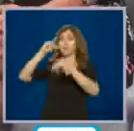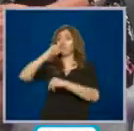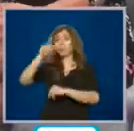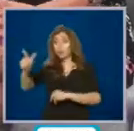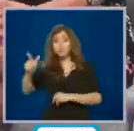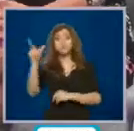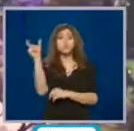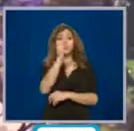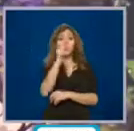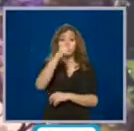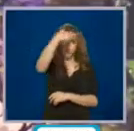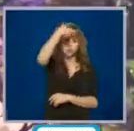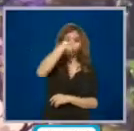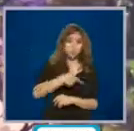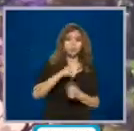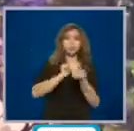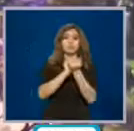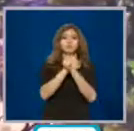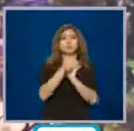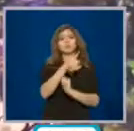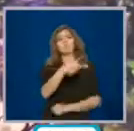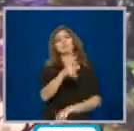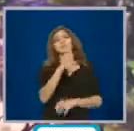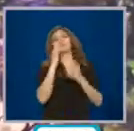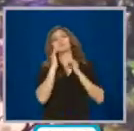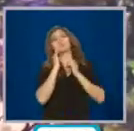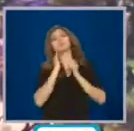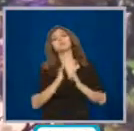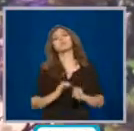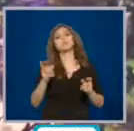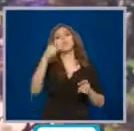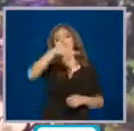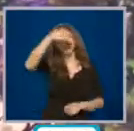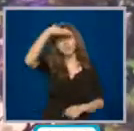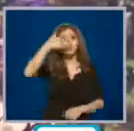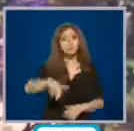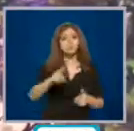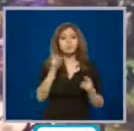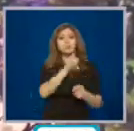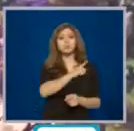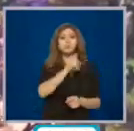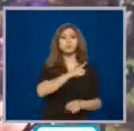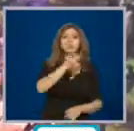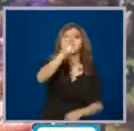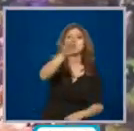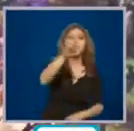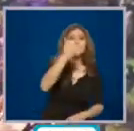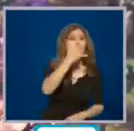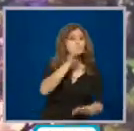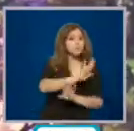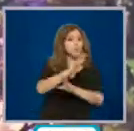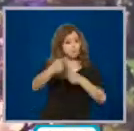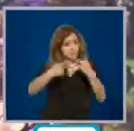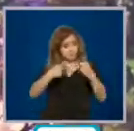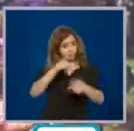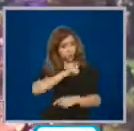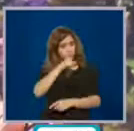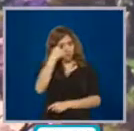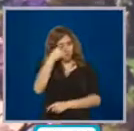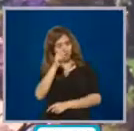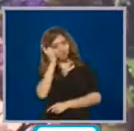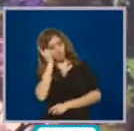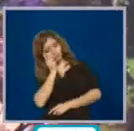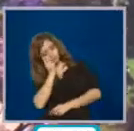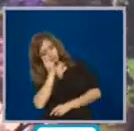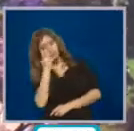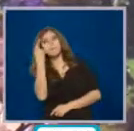a anochecer, ya el cuerpo empieza a secretar por su propia sabiduría esta hormona para decirte, oye, vete preparando ya para la está cama. Pero ¿qué pasa